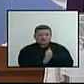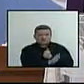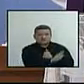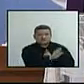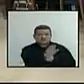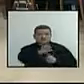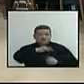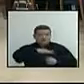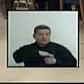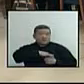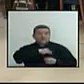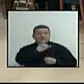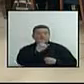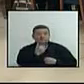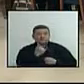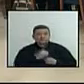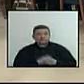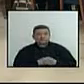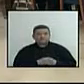con ustedes.